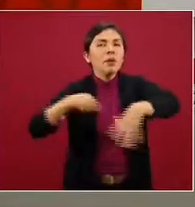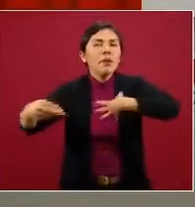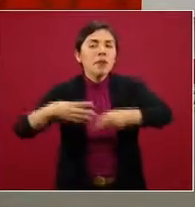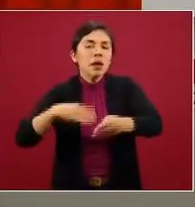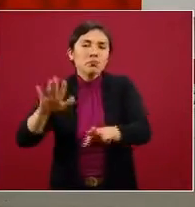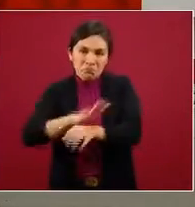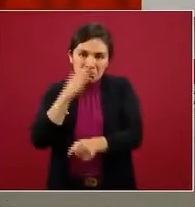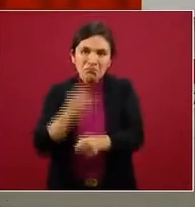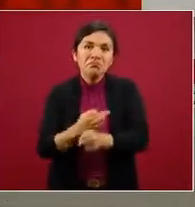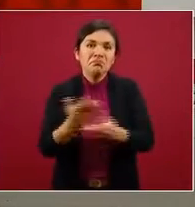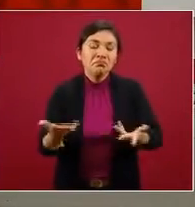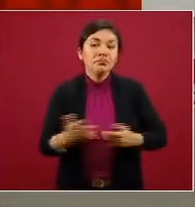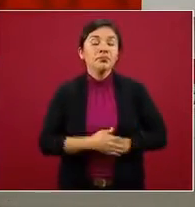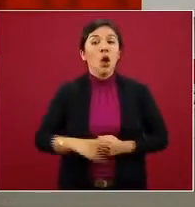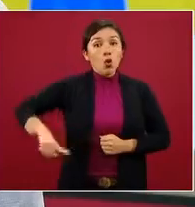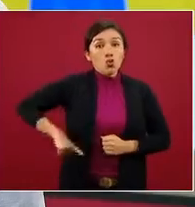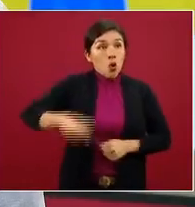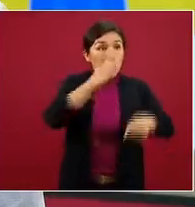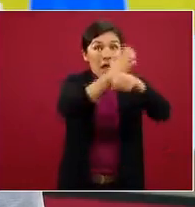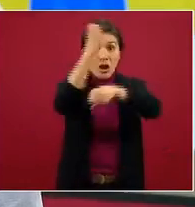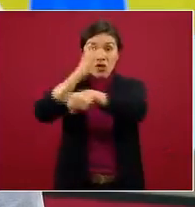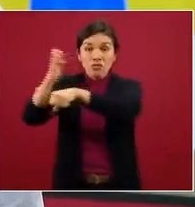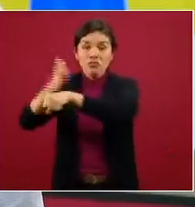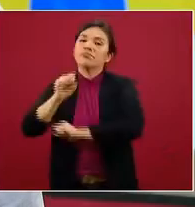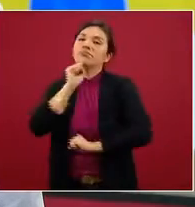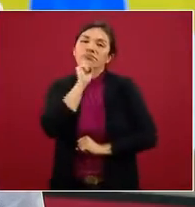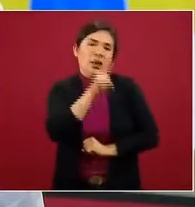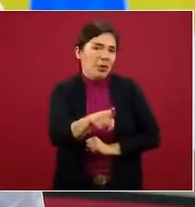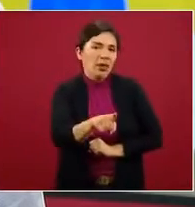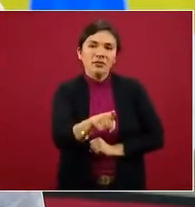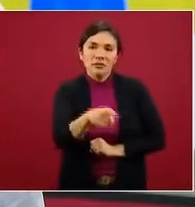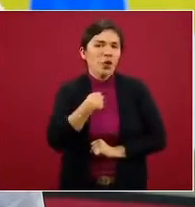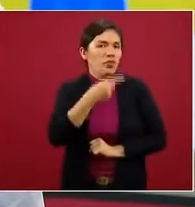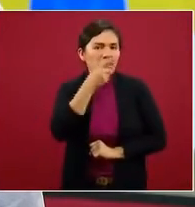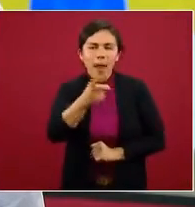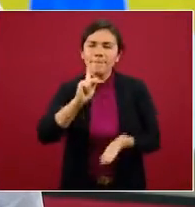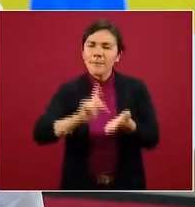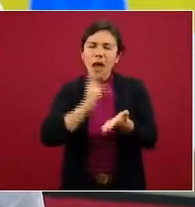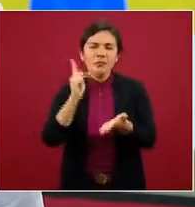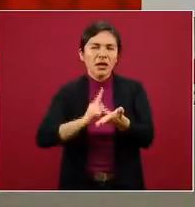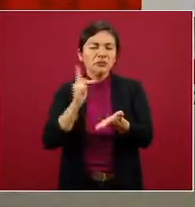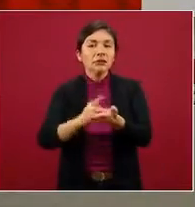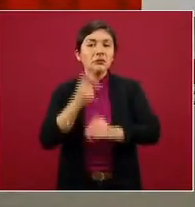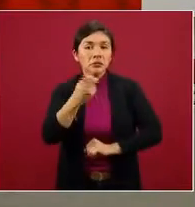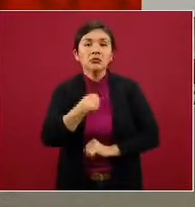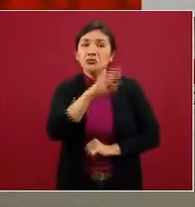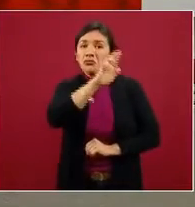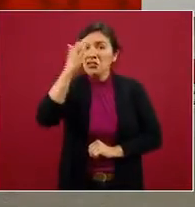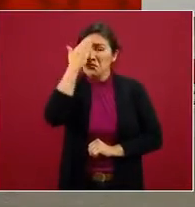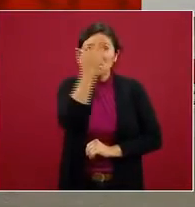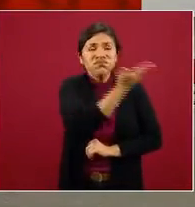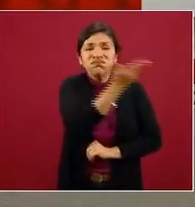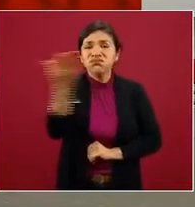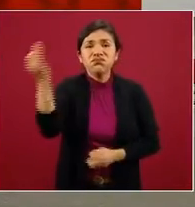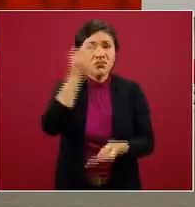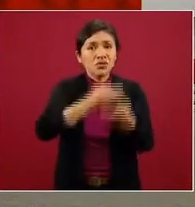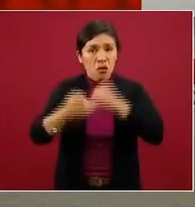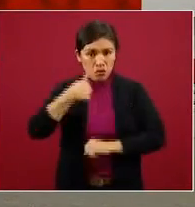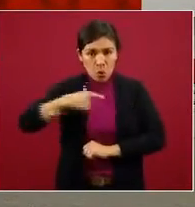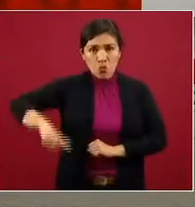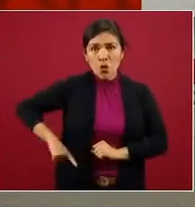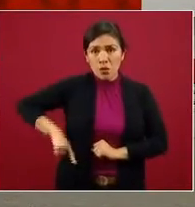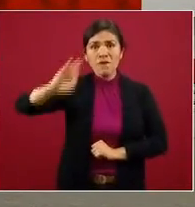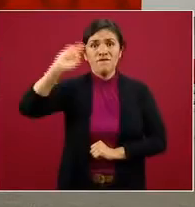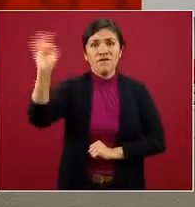esta epidemia. Y los gobiernos estatales, por supuesto, también lo hemos dicho en muchas ocasiones, reconocemos nosotros desde el